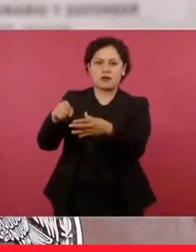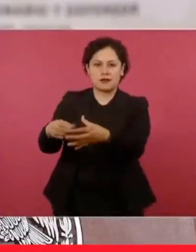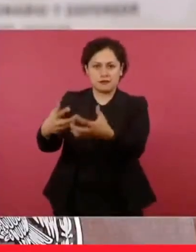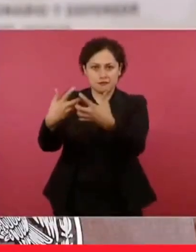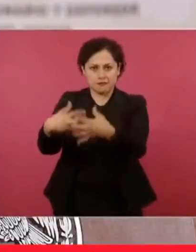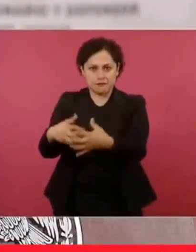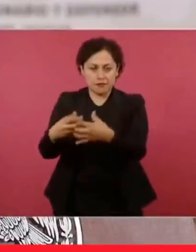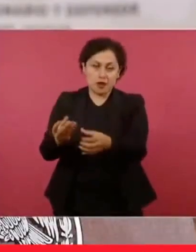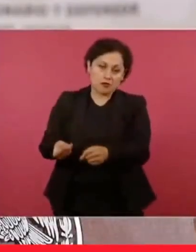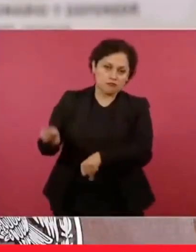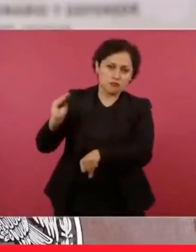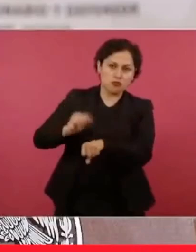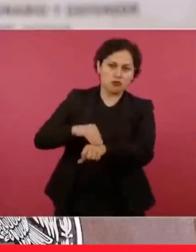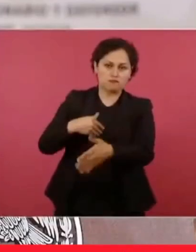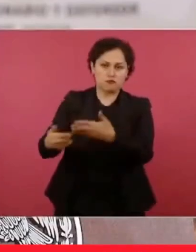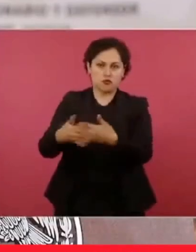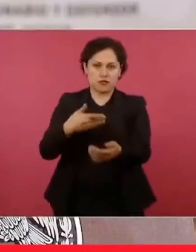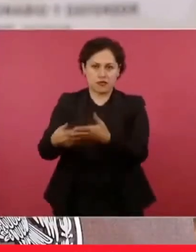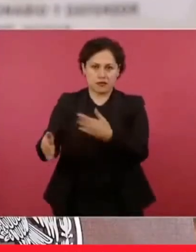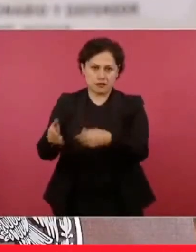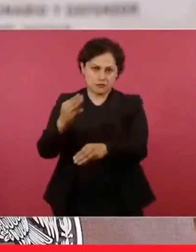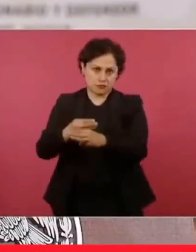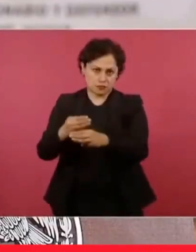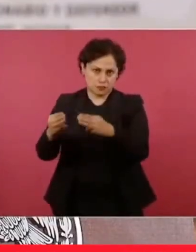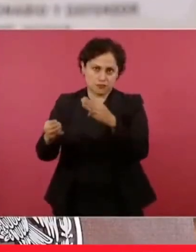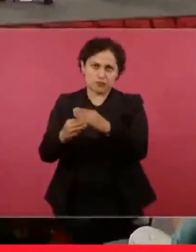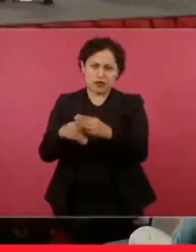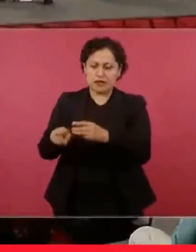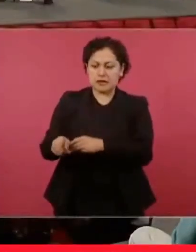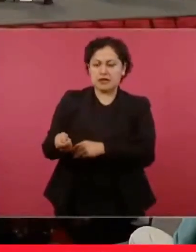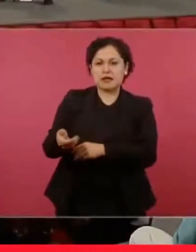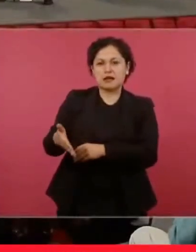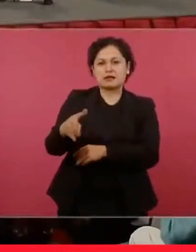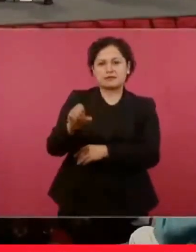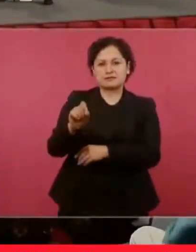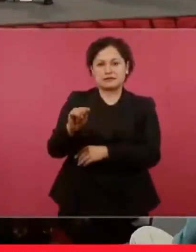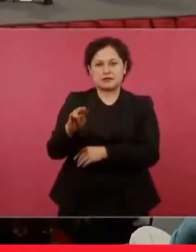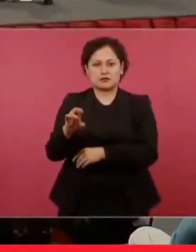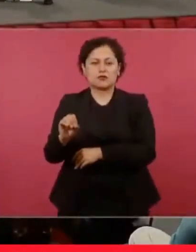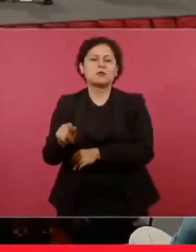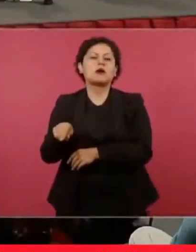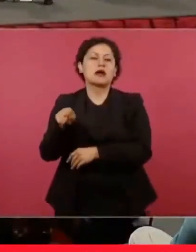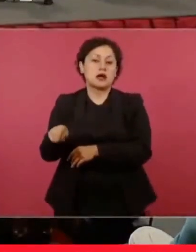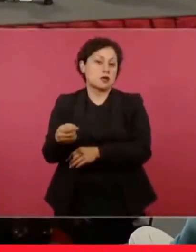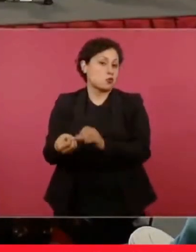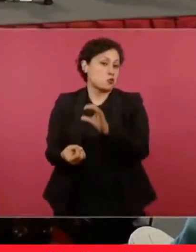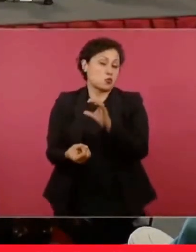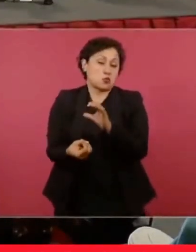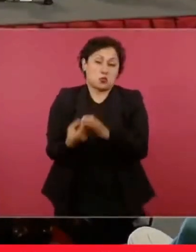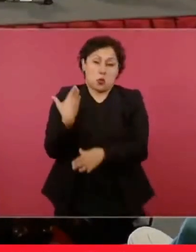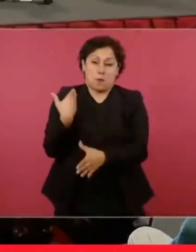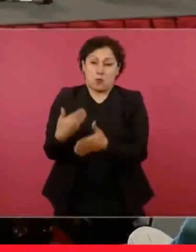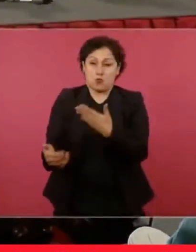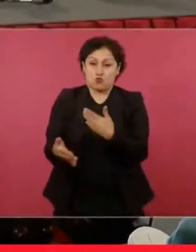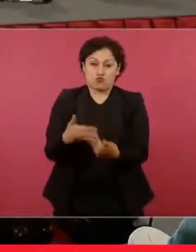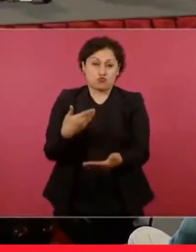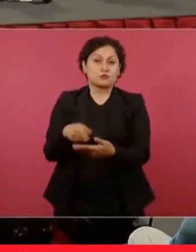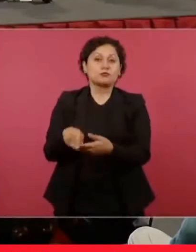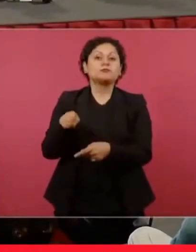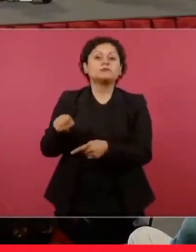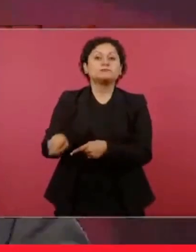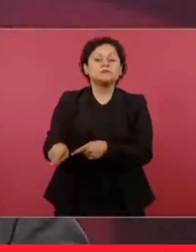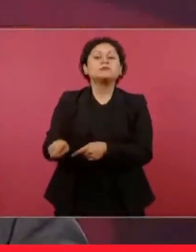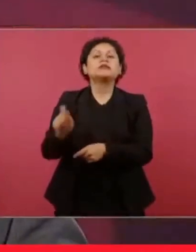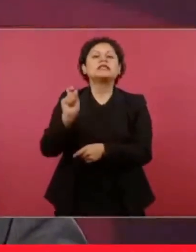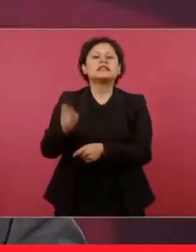última tecnología, que se les conoce como STATCOMs. Estos equipos de última tecnología no solamente llevan un proceso